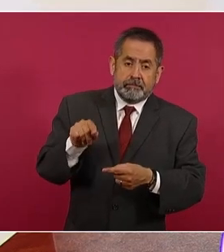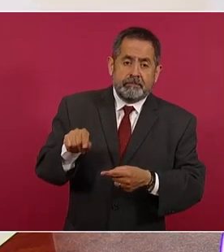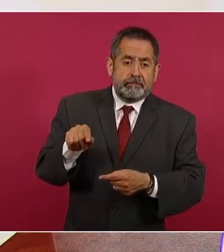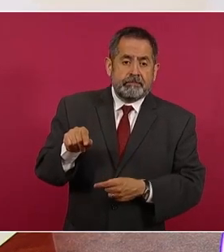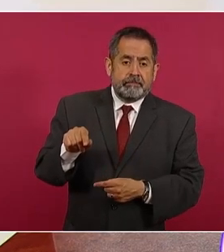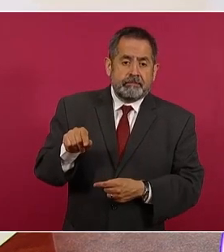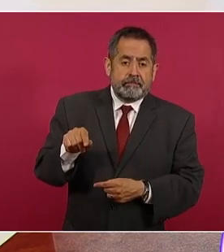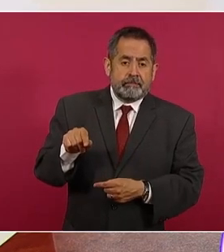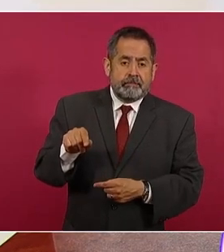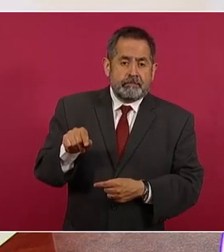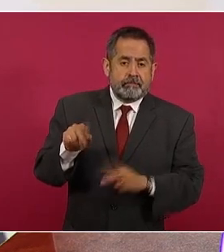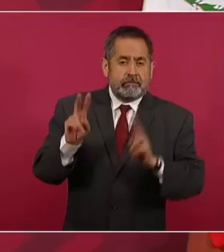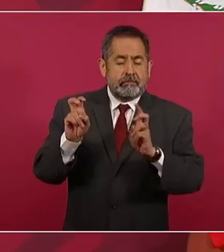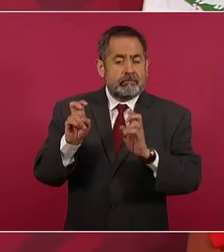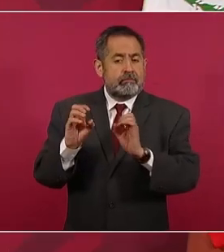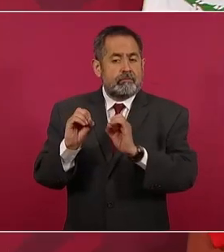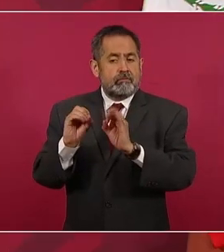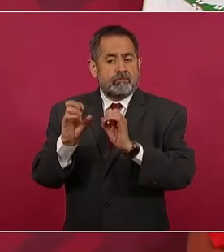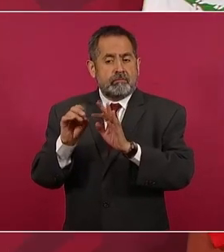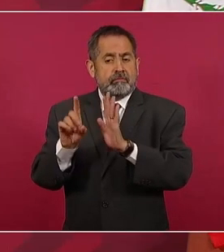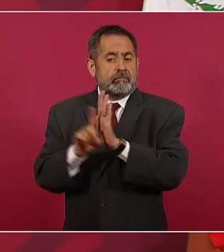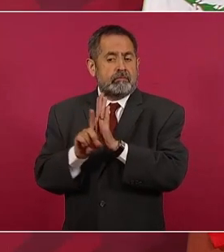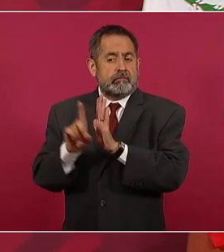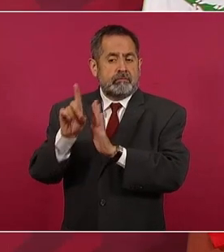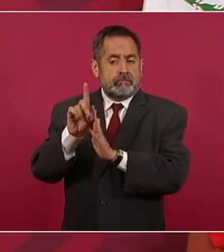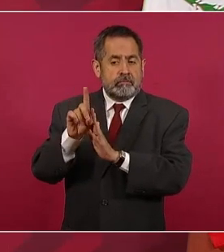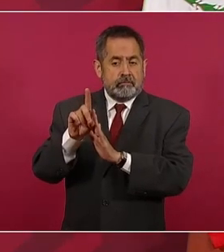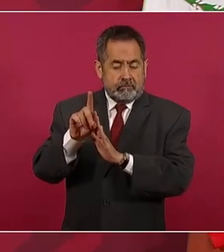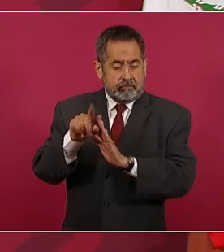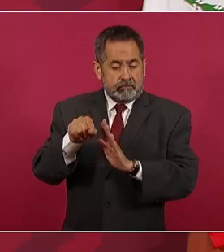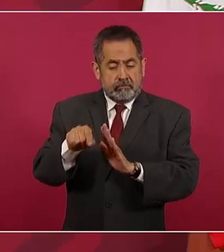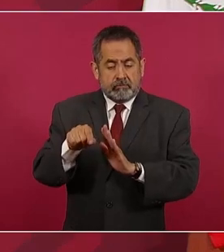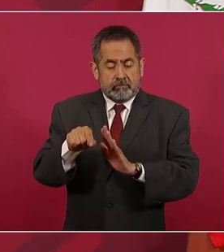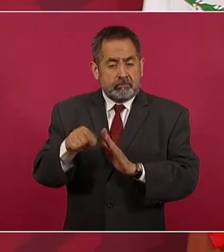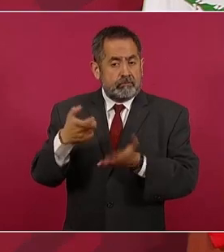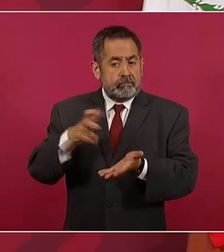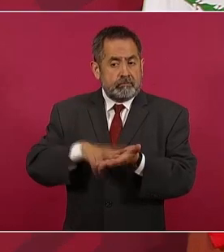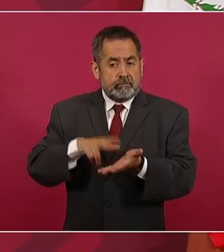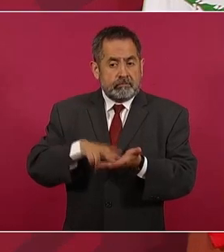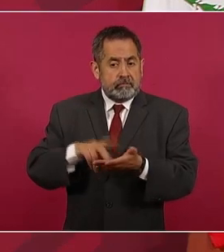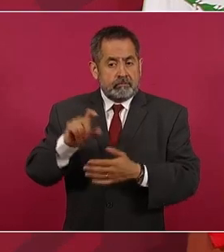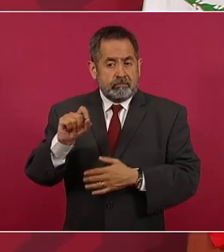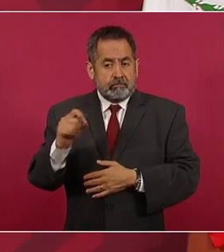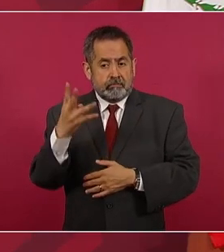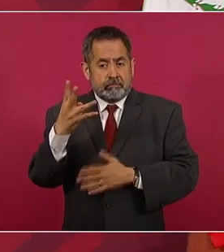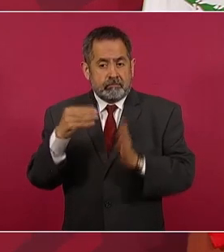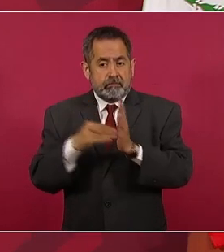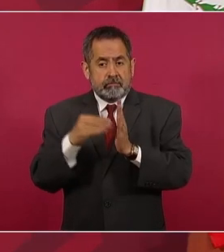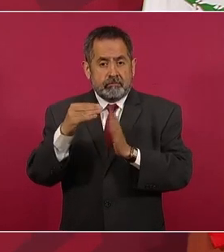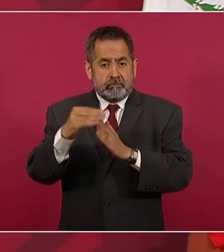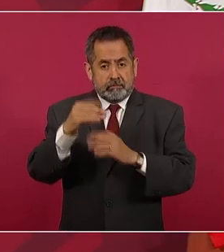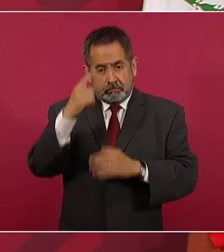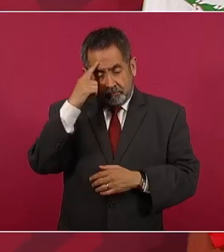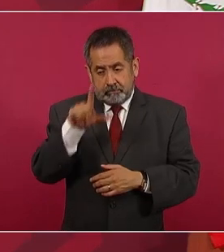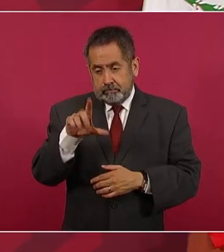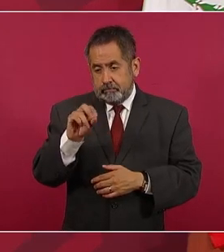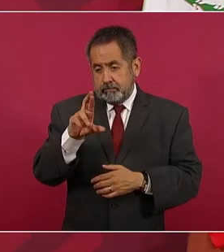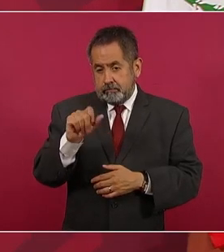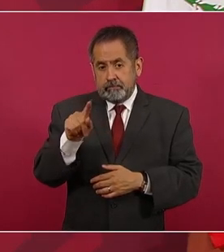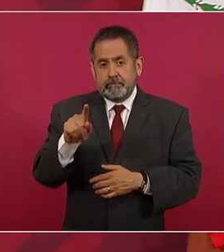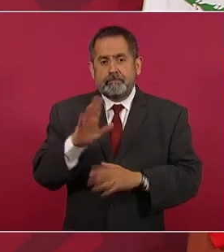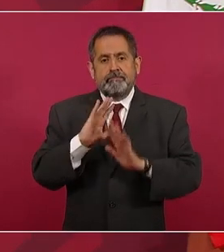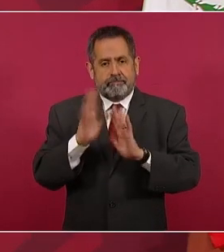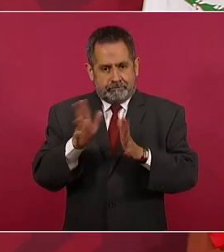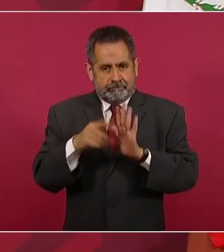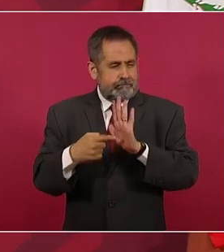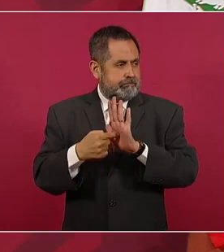el departamento que le costó 24 millones a lo de Mola. Ah, ahorita